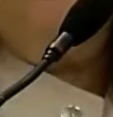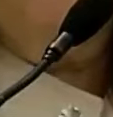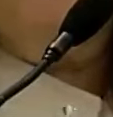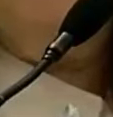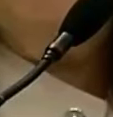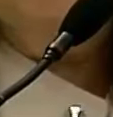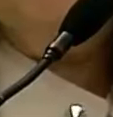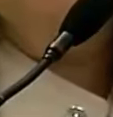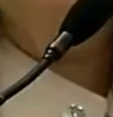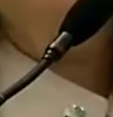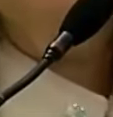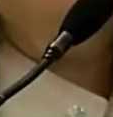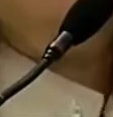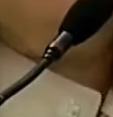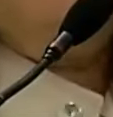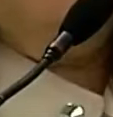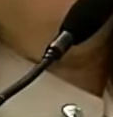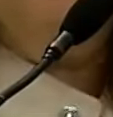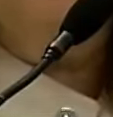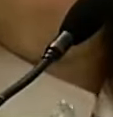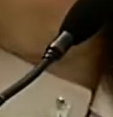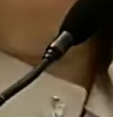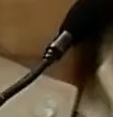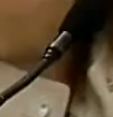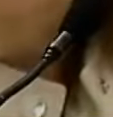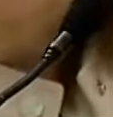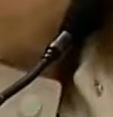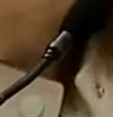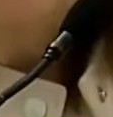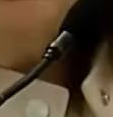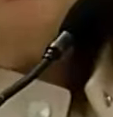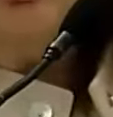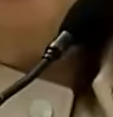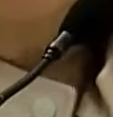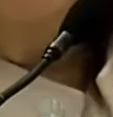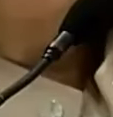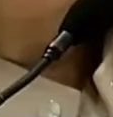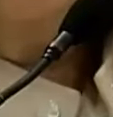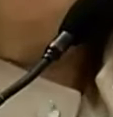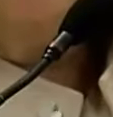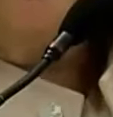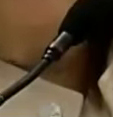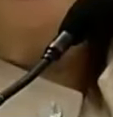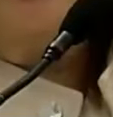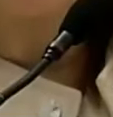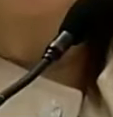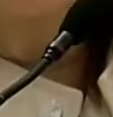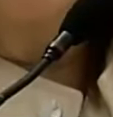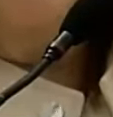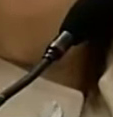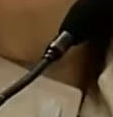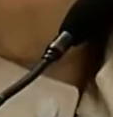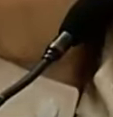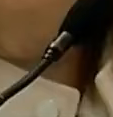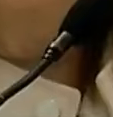suceda. Entonces, esto significa que nosotros en estos grupos de investigación que hemos planteado, que